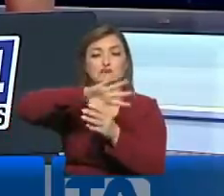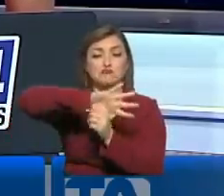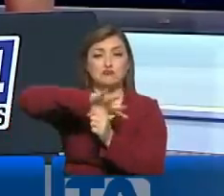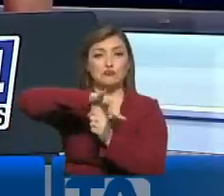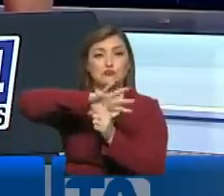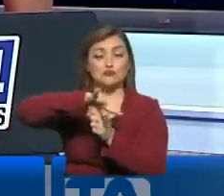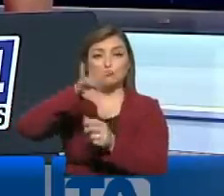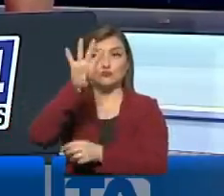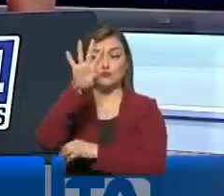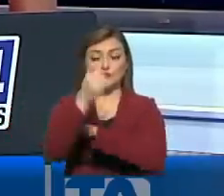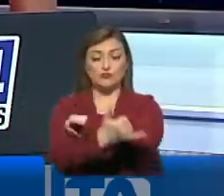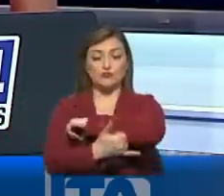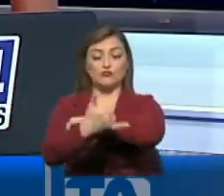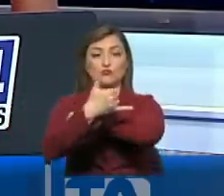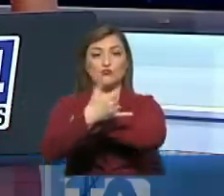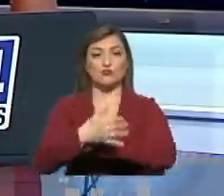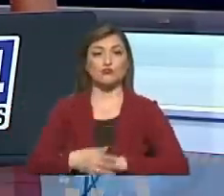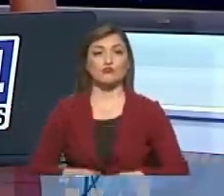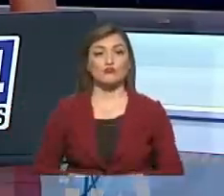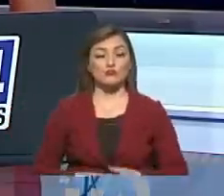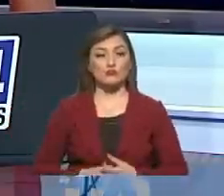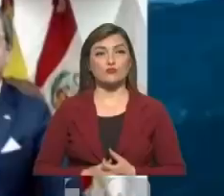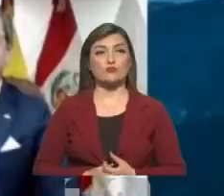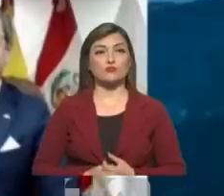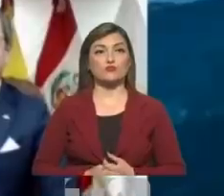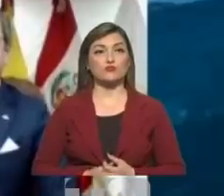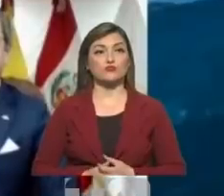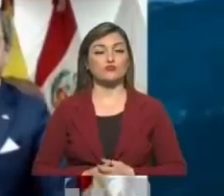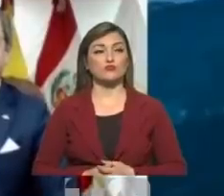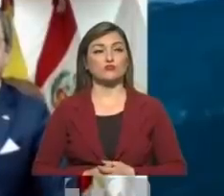cancilleres de los cuatro países este miércoles.